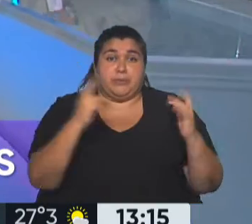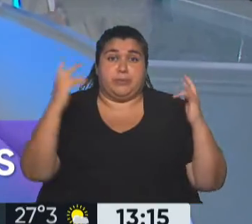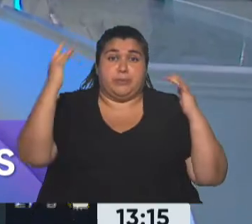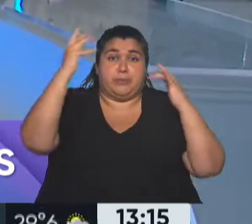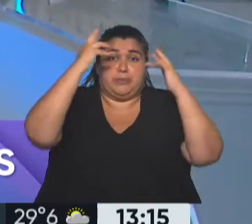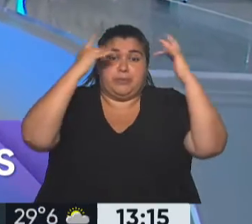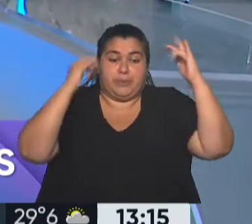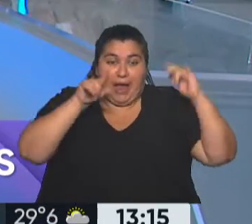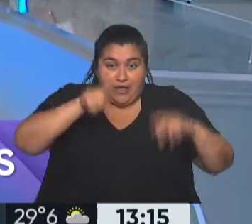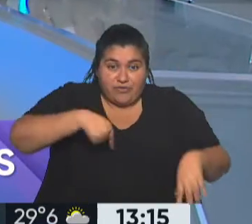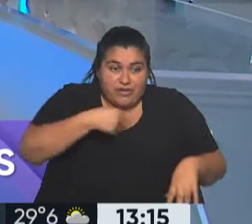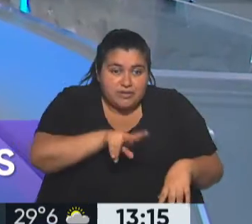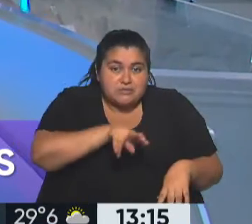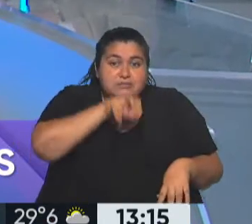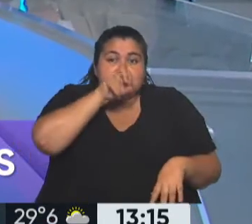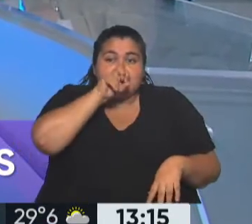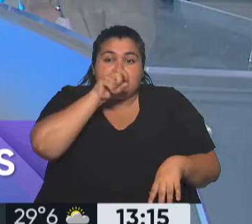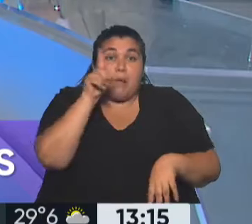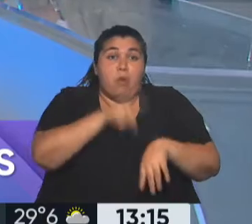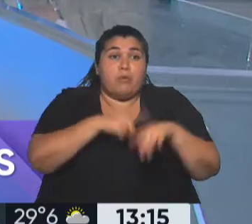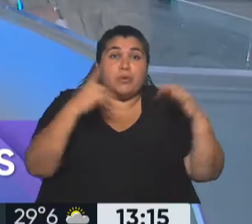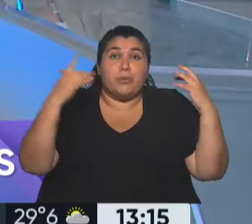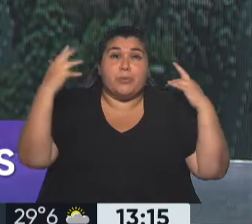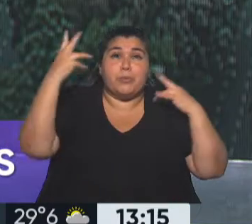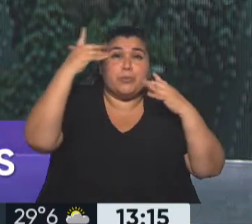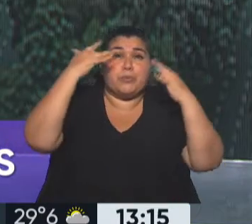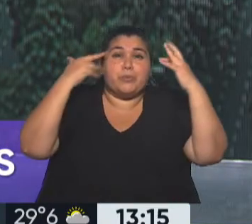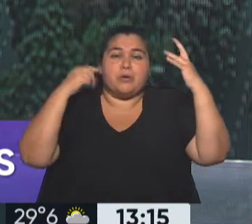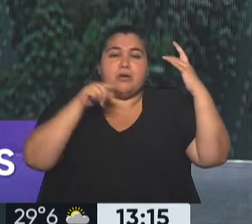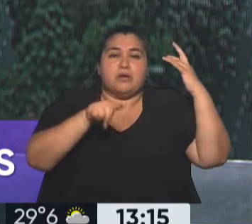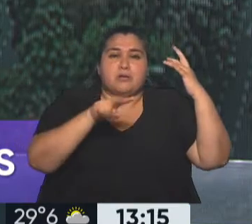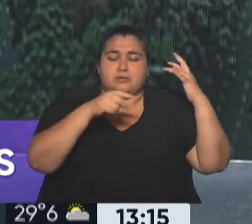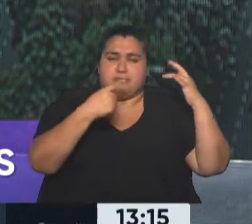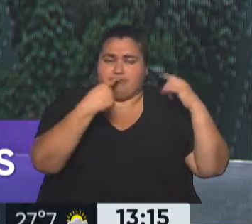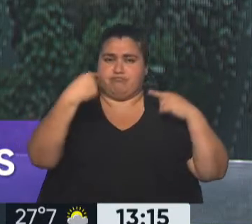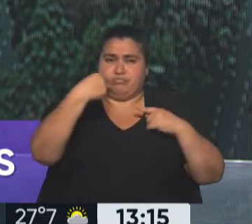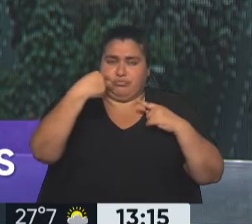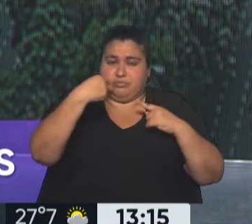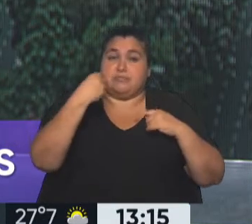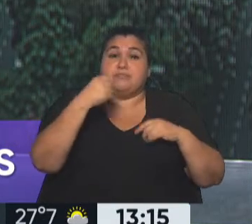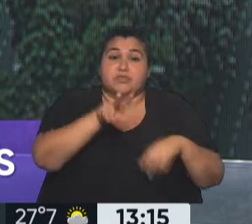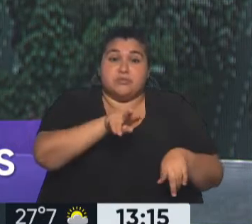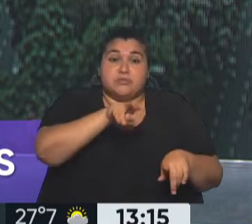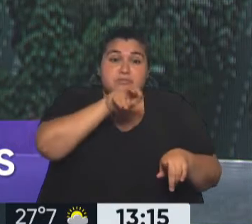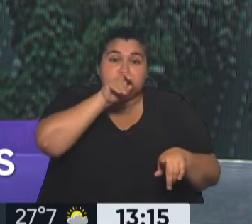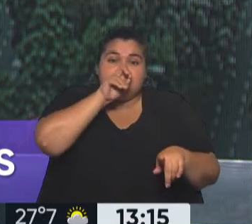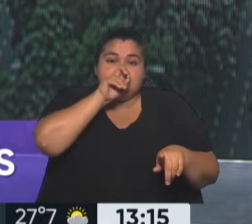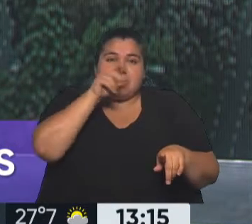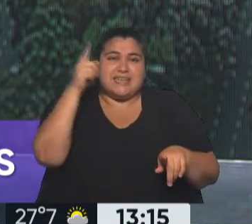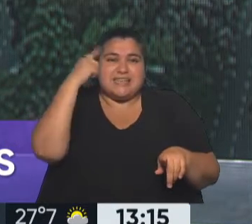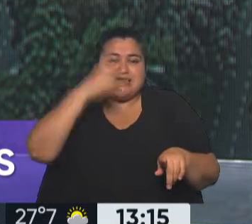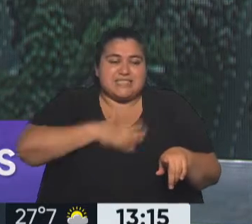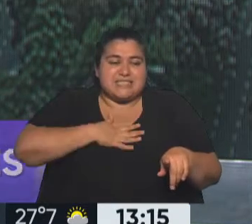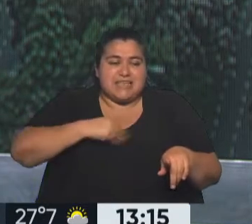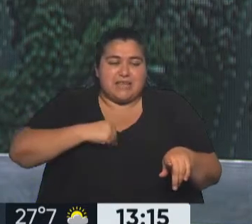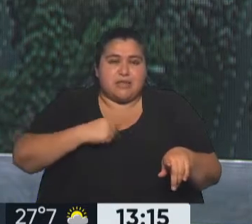un gas que no sirve. Cuando uno lo respira, cuando uno respira el gas ese, no entra aire y entonces la gente siente que le falta el